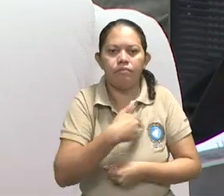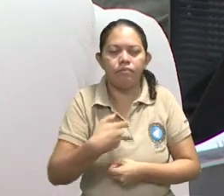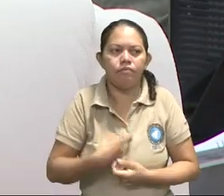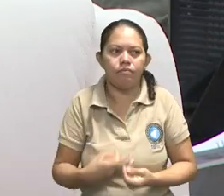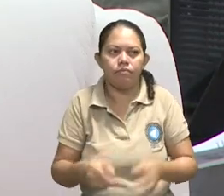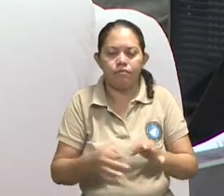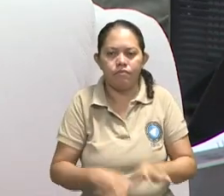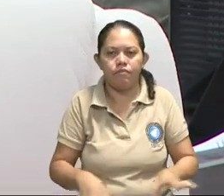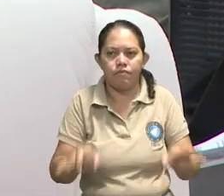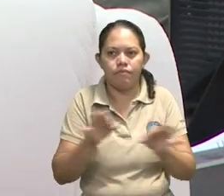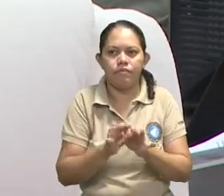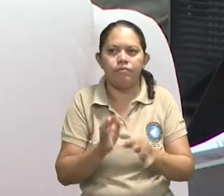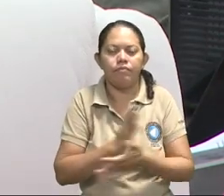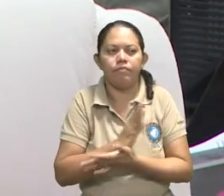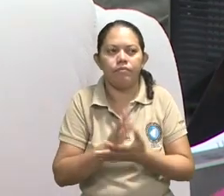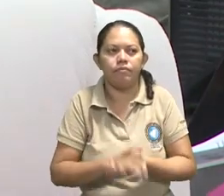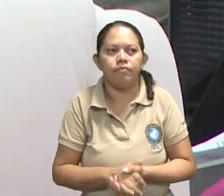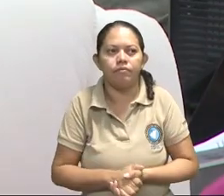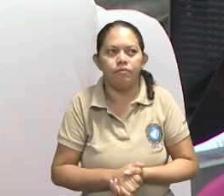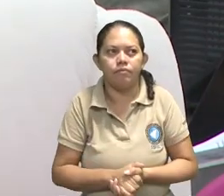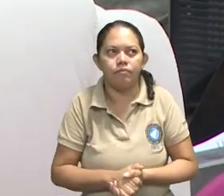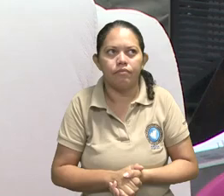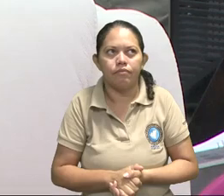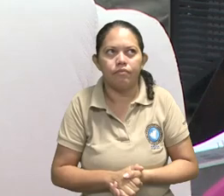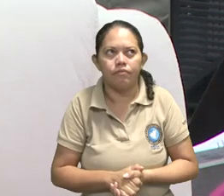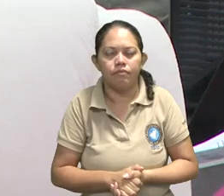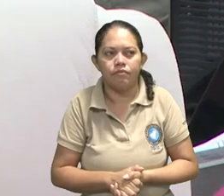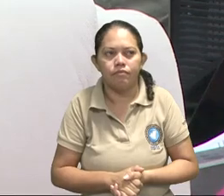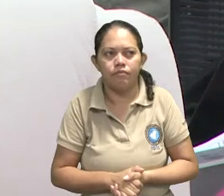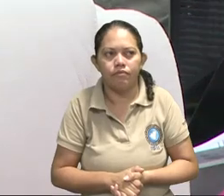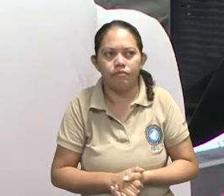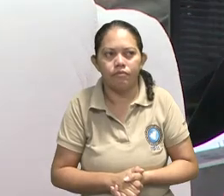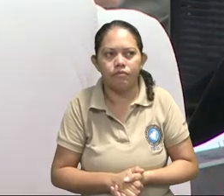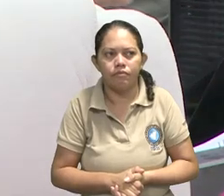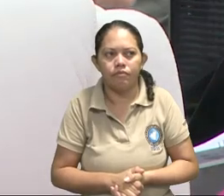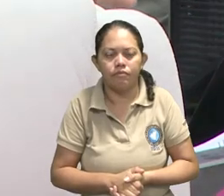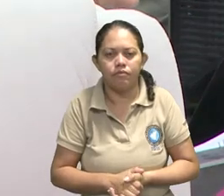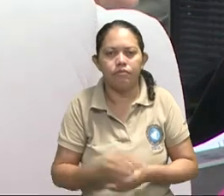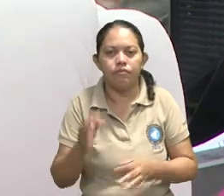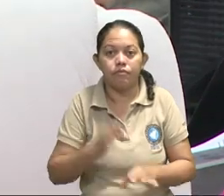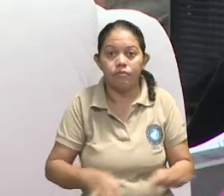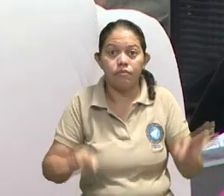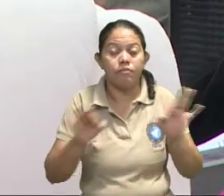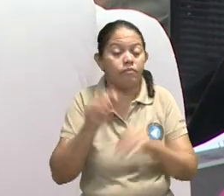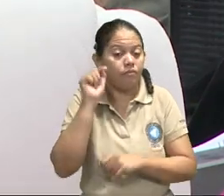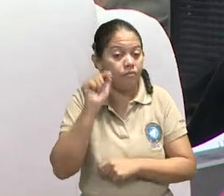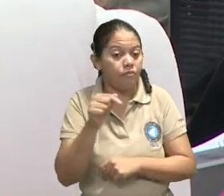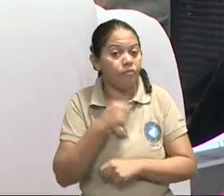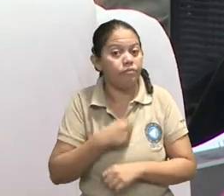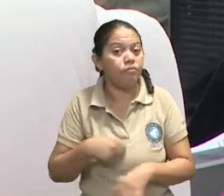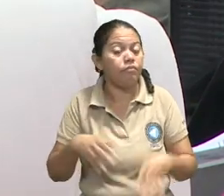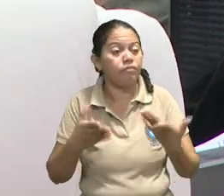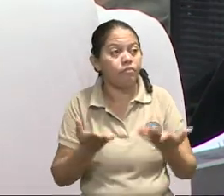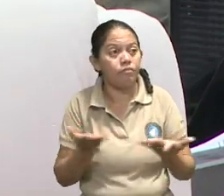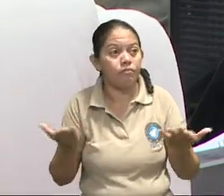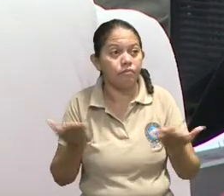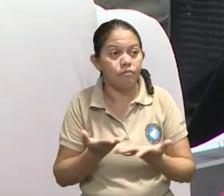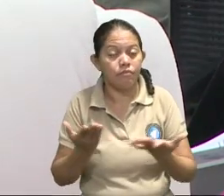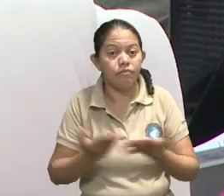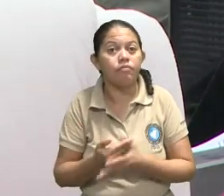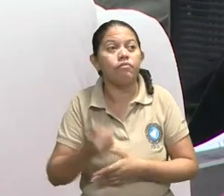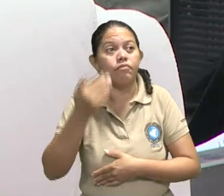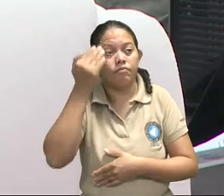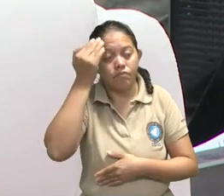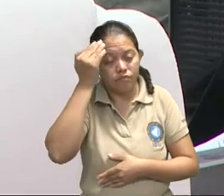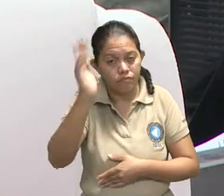compañeros de esta comisión, le estamos dando una facultad a este ente regulador que